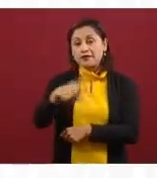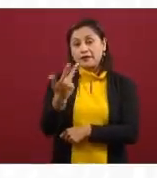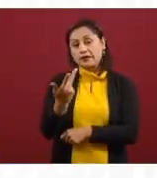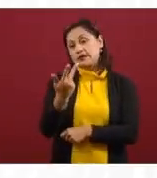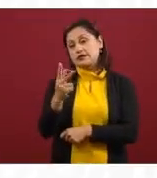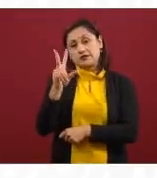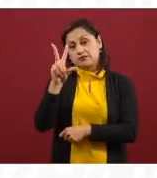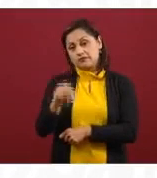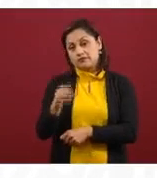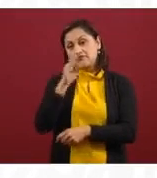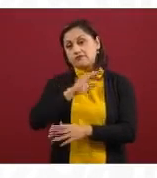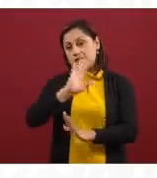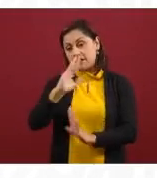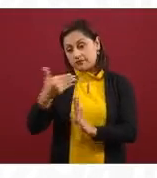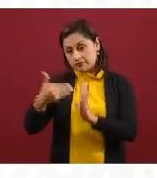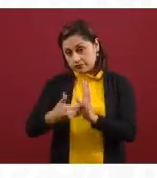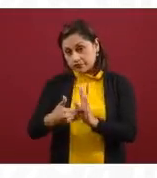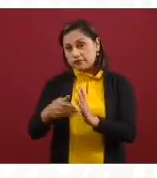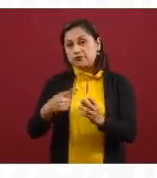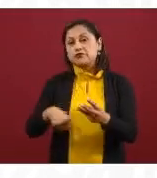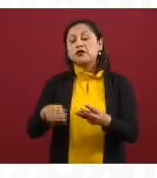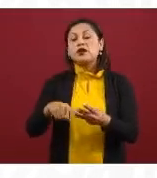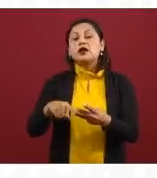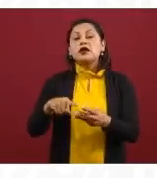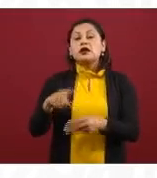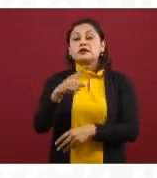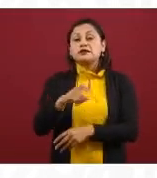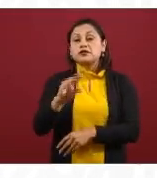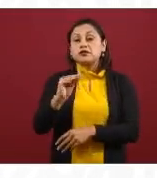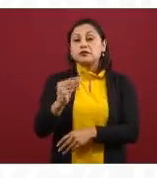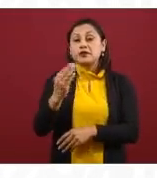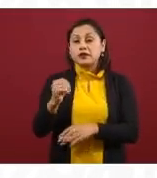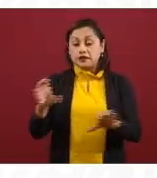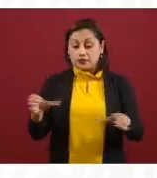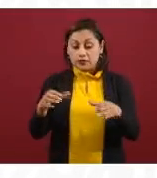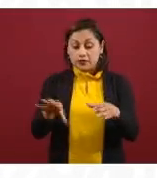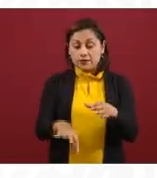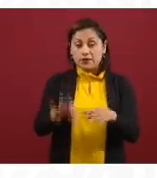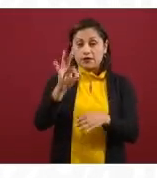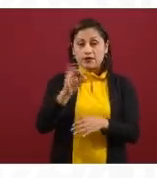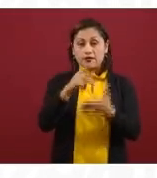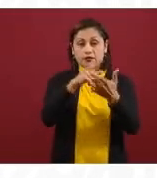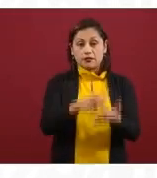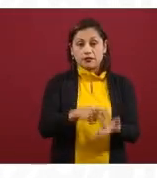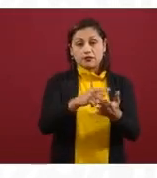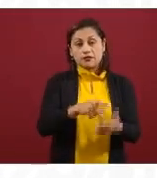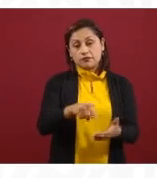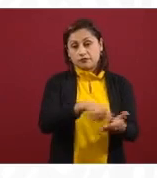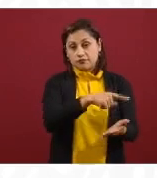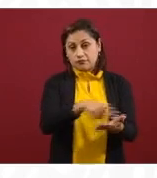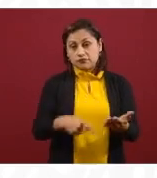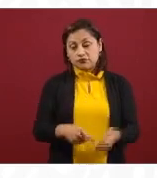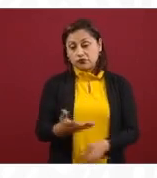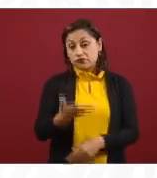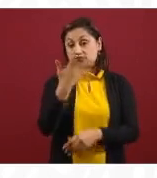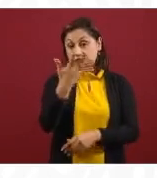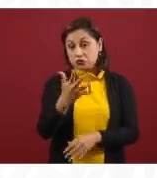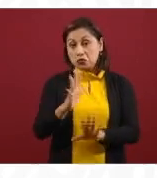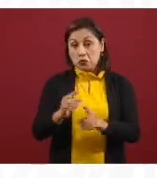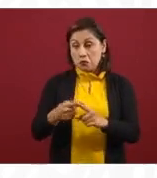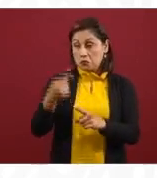a verificar, 5 de 199 básculas inmovilizadas, un margen del 3%, bastante bueno esta